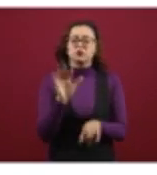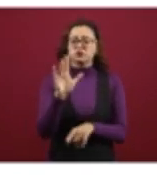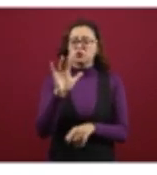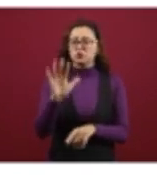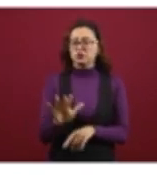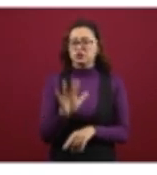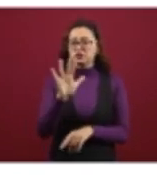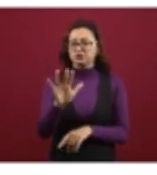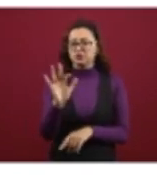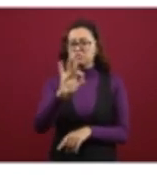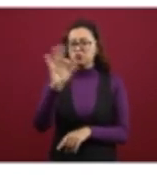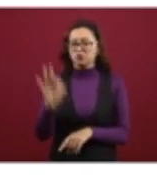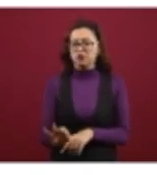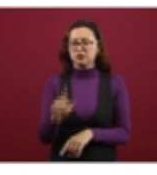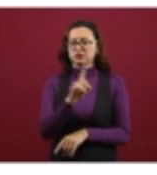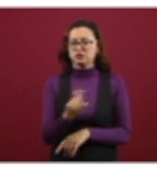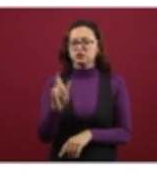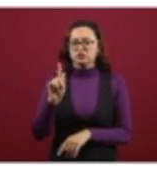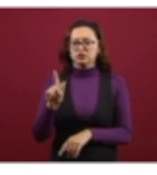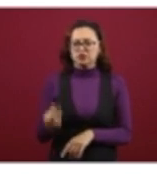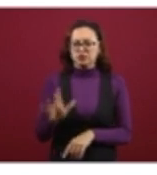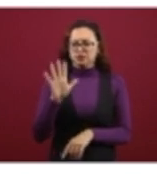sea,